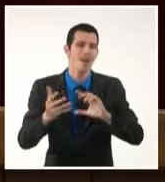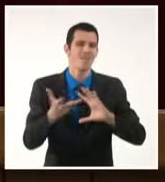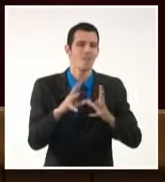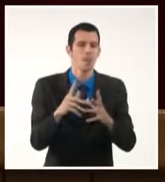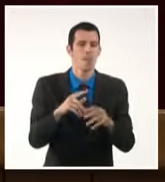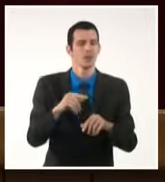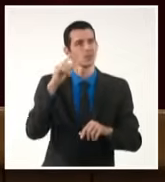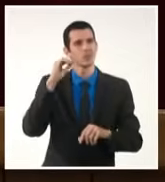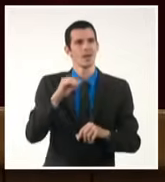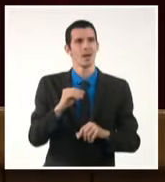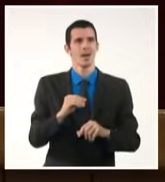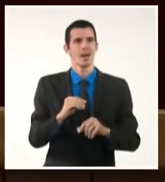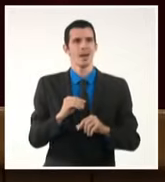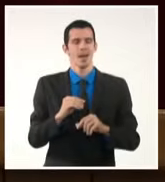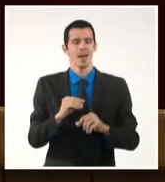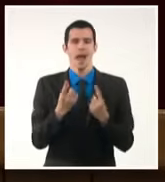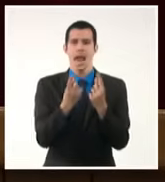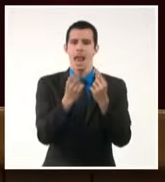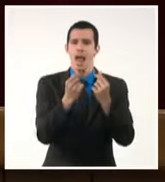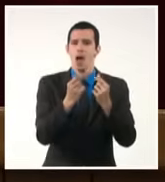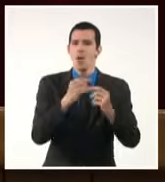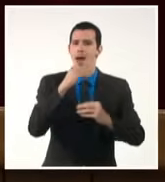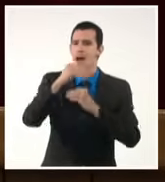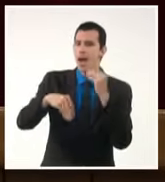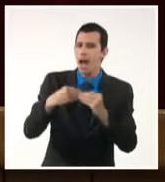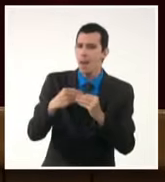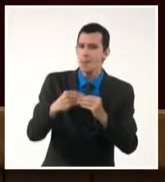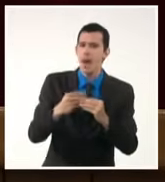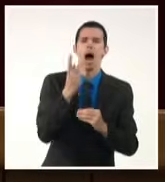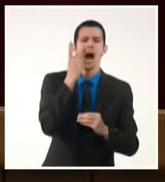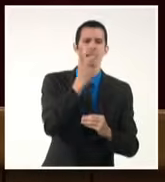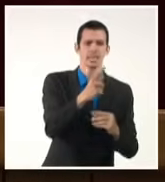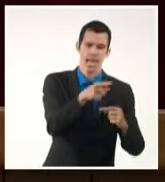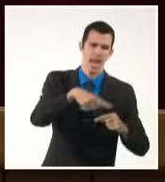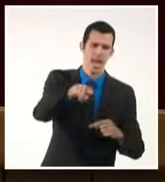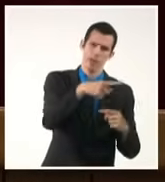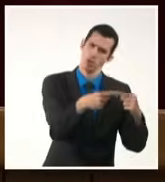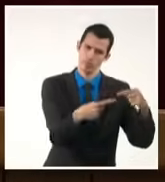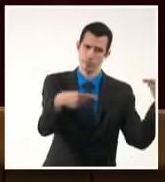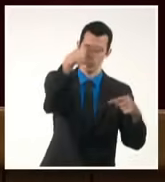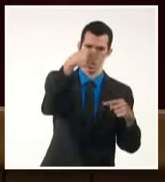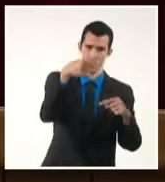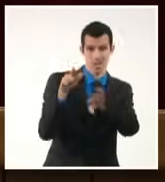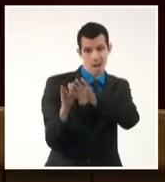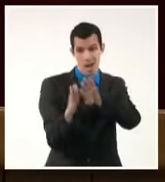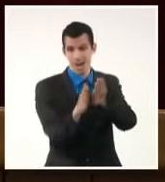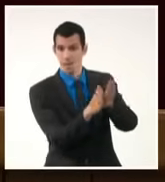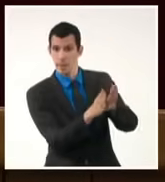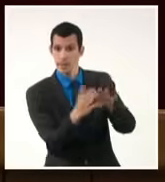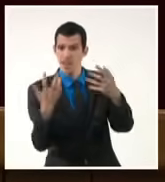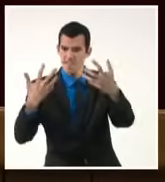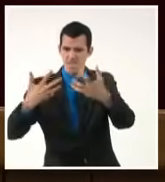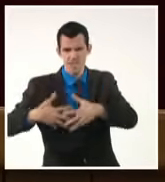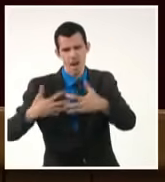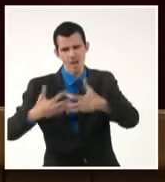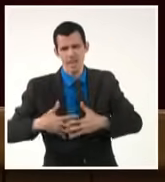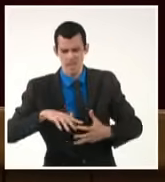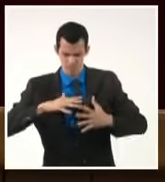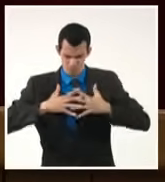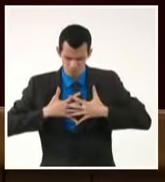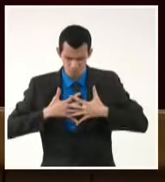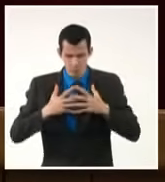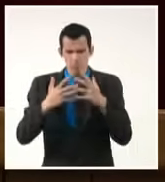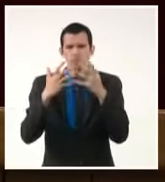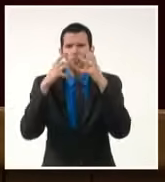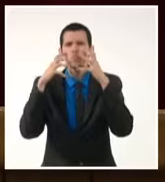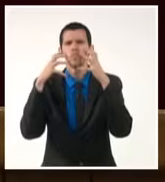indicadores macroeconómicos y situar al país en una situación más favorable para que avancemos en el 2024